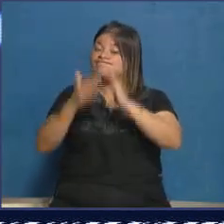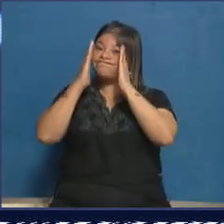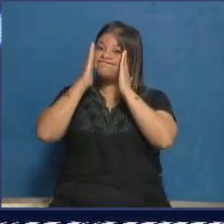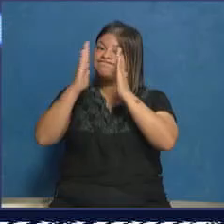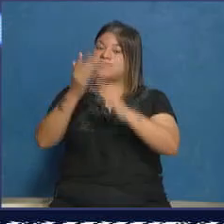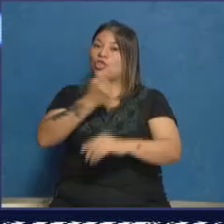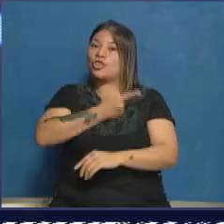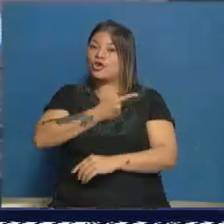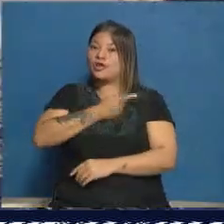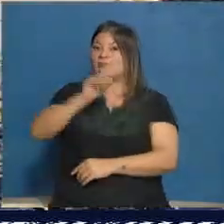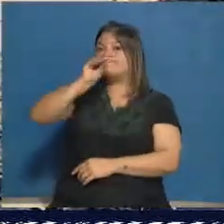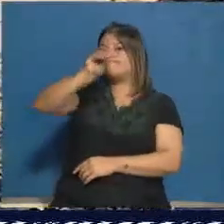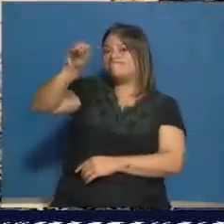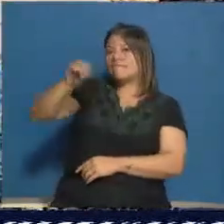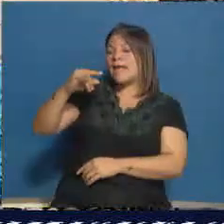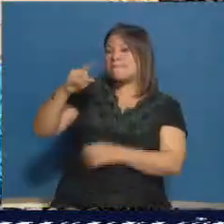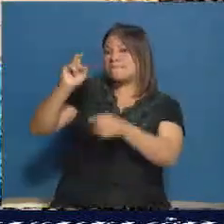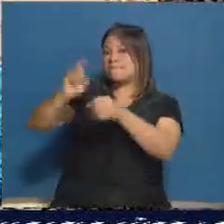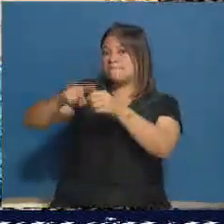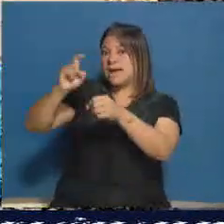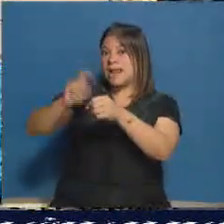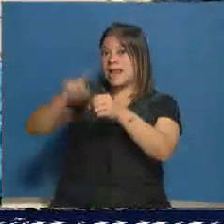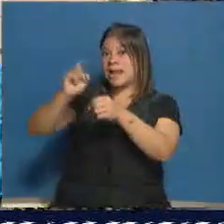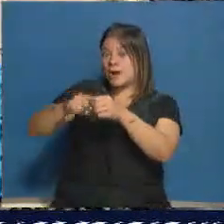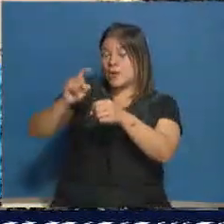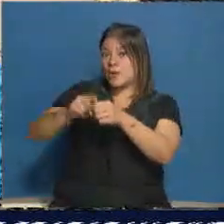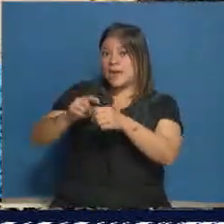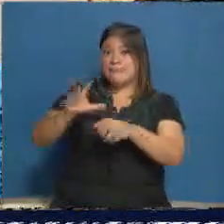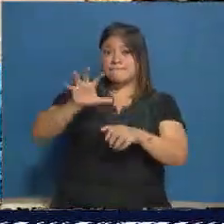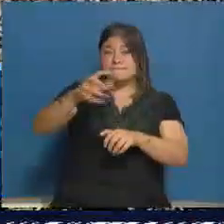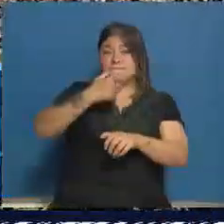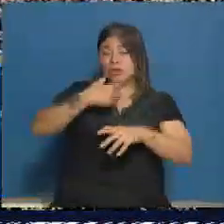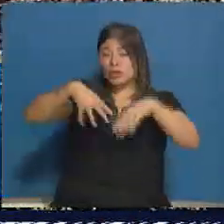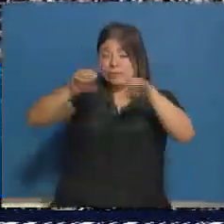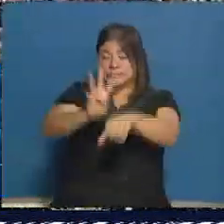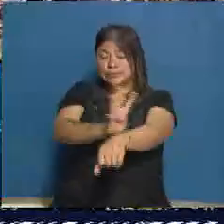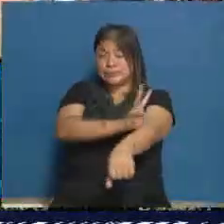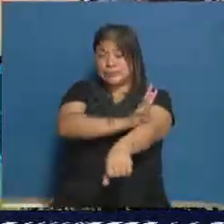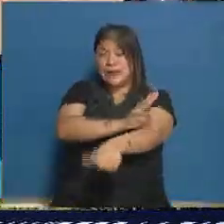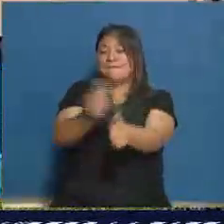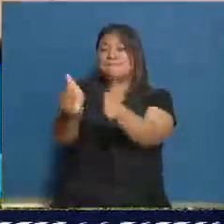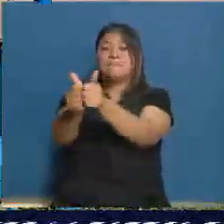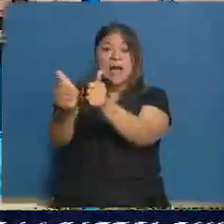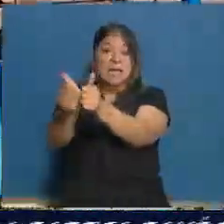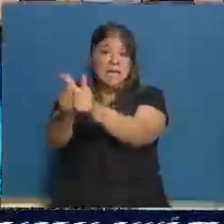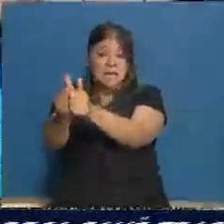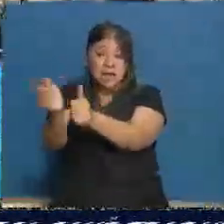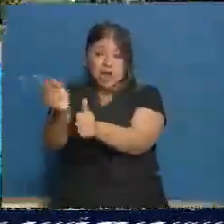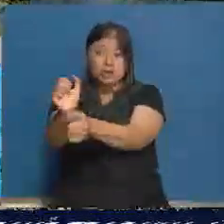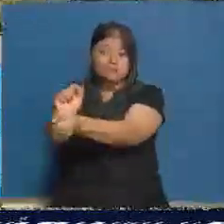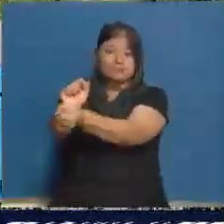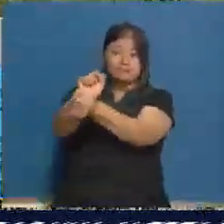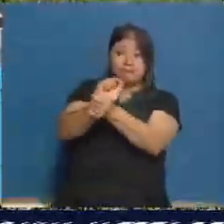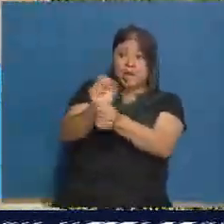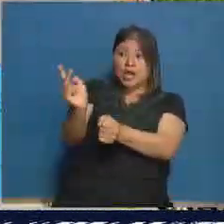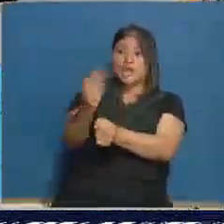en Malargüe y ha conmovido a la provincia. Se trata de la detención de una pareja por abusar de